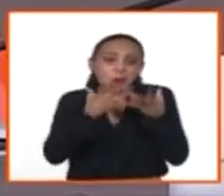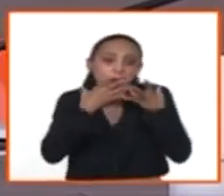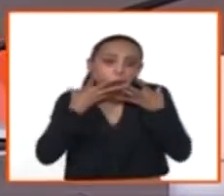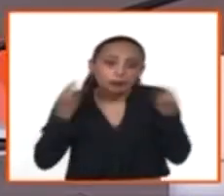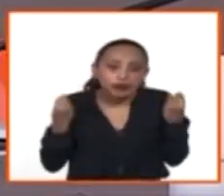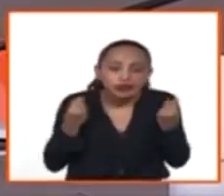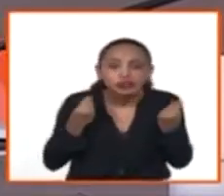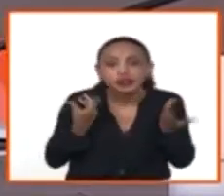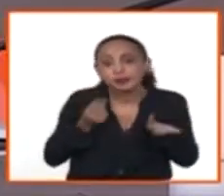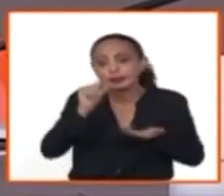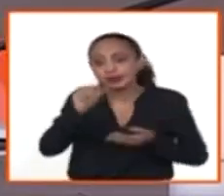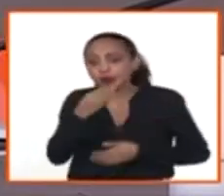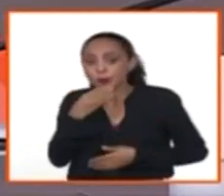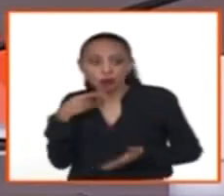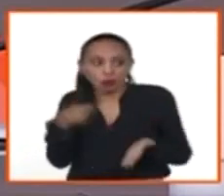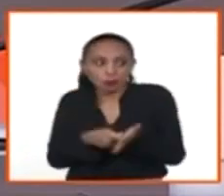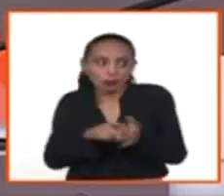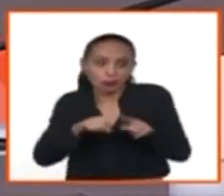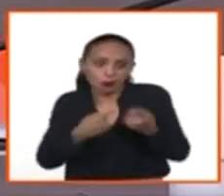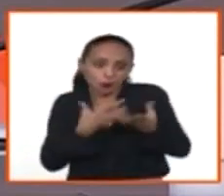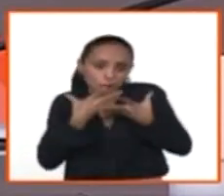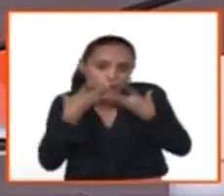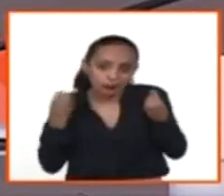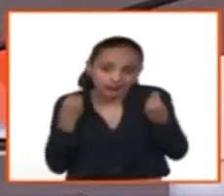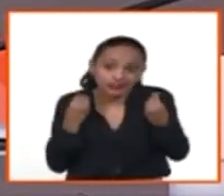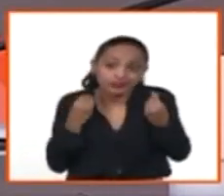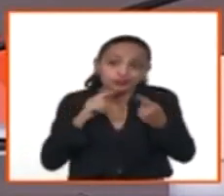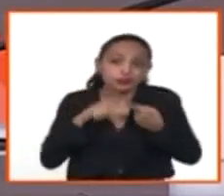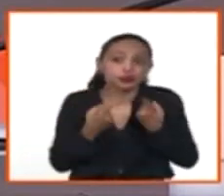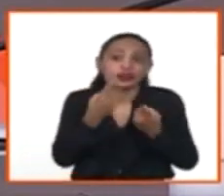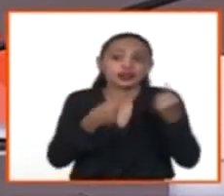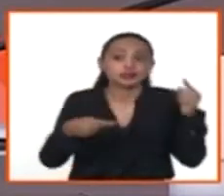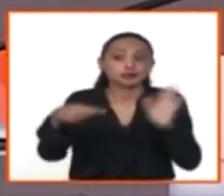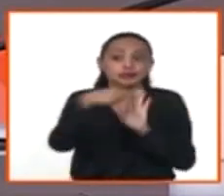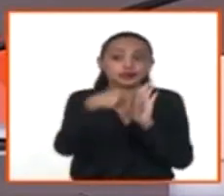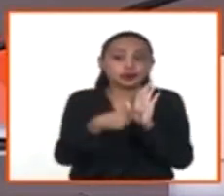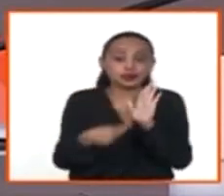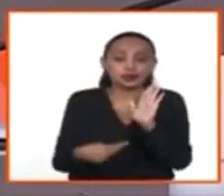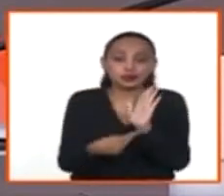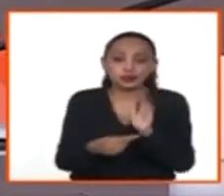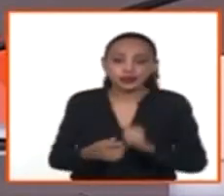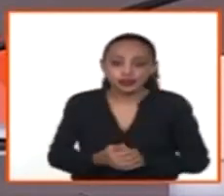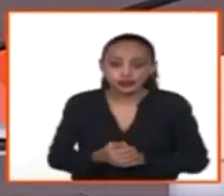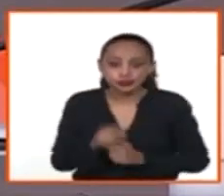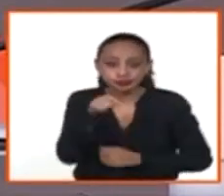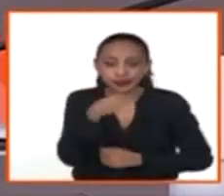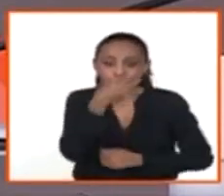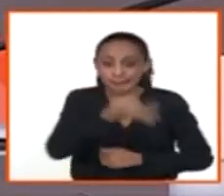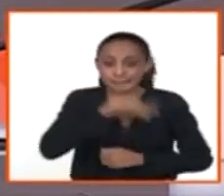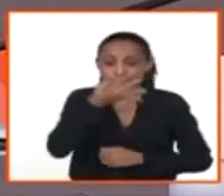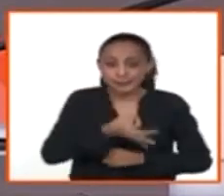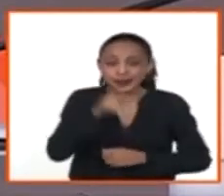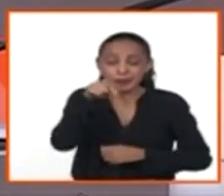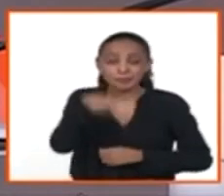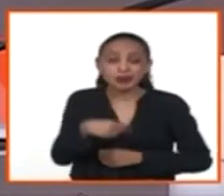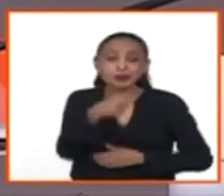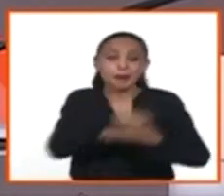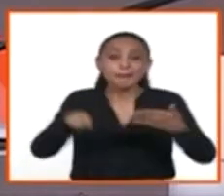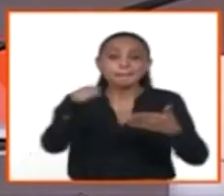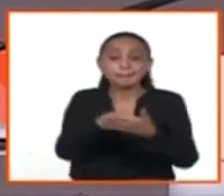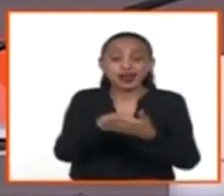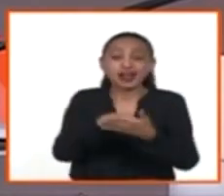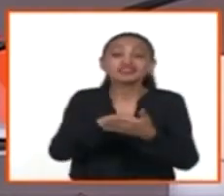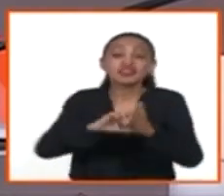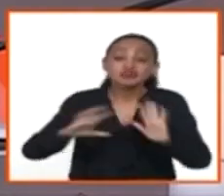Y elementos de ese tipo expone precisamente Frei Beto en esta cartilla popular del Plan de Soberanía Alimentaria y